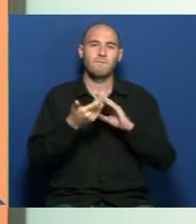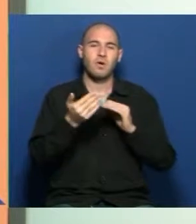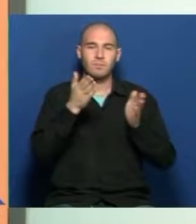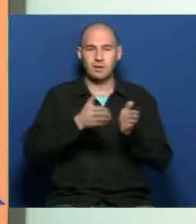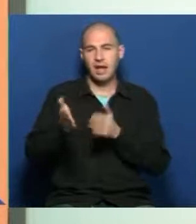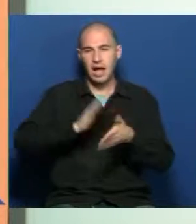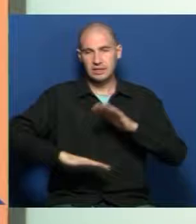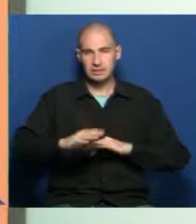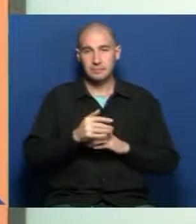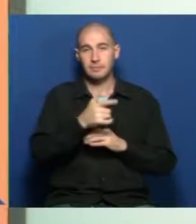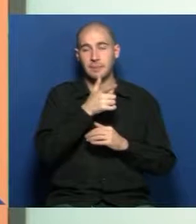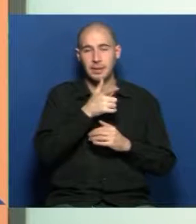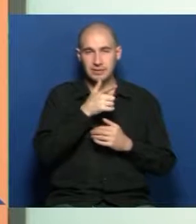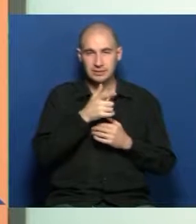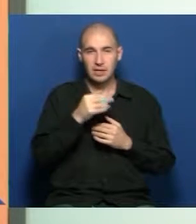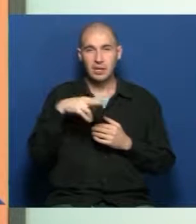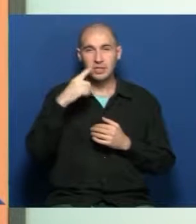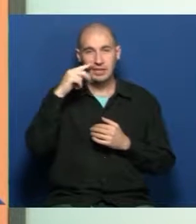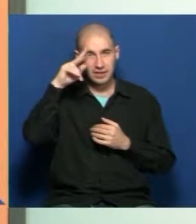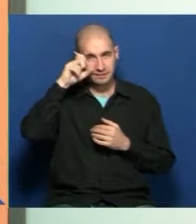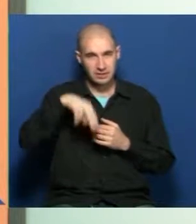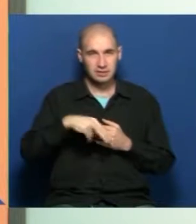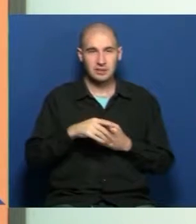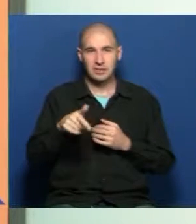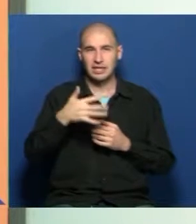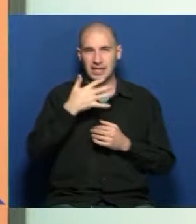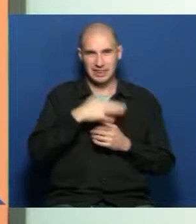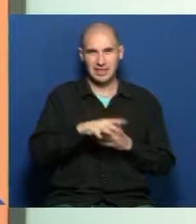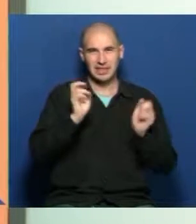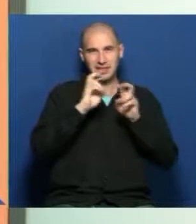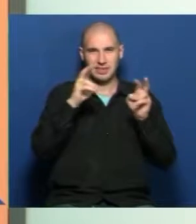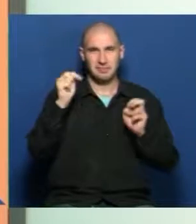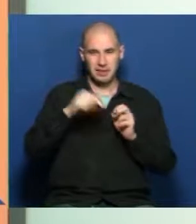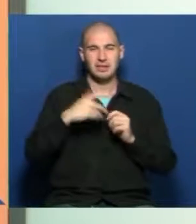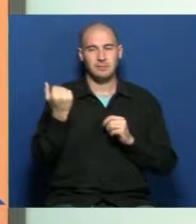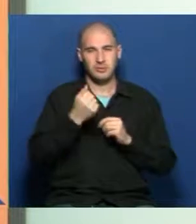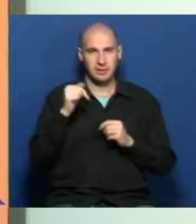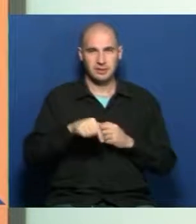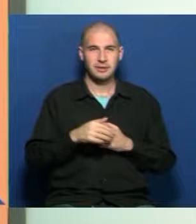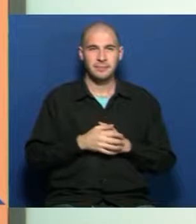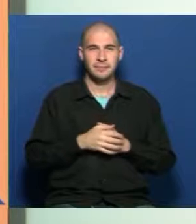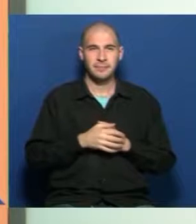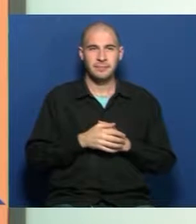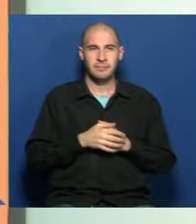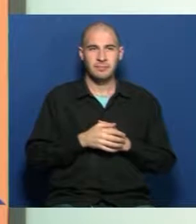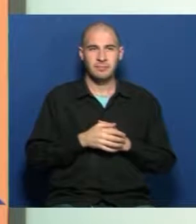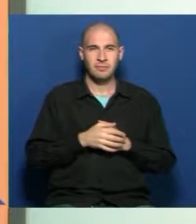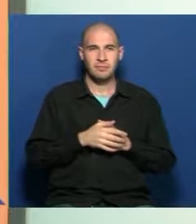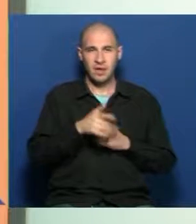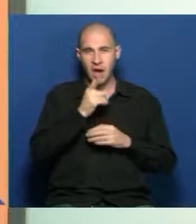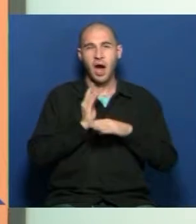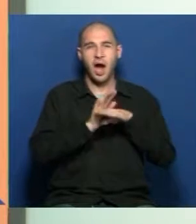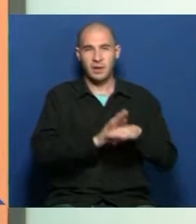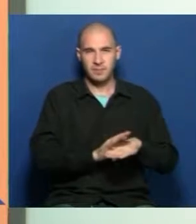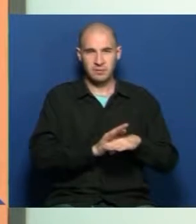metodológicas, creo que Marcos Niven, entiendo por este tema central, va a